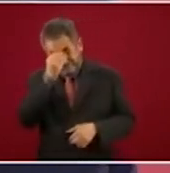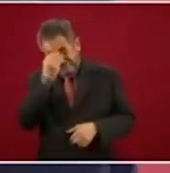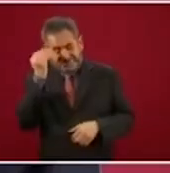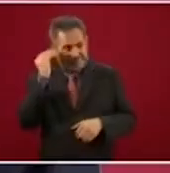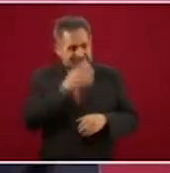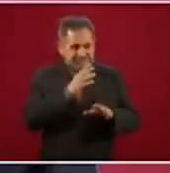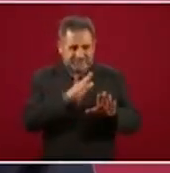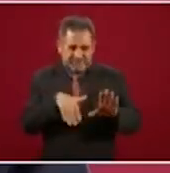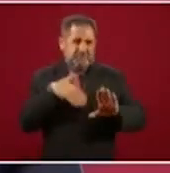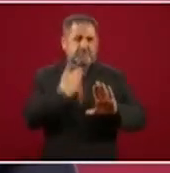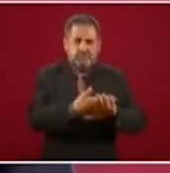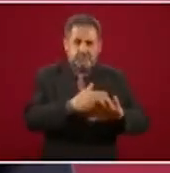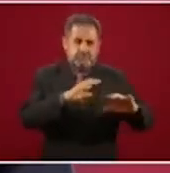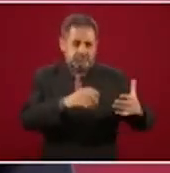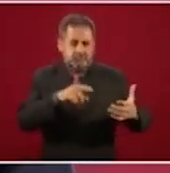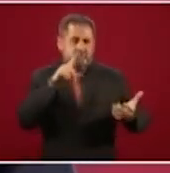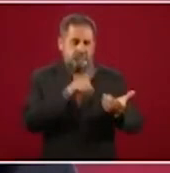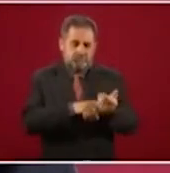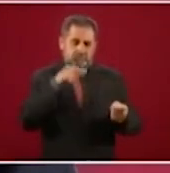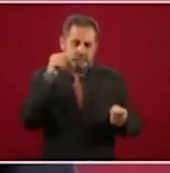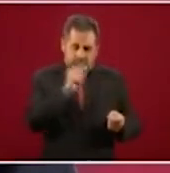violencia, que los